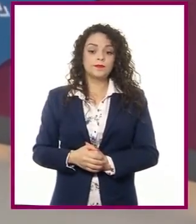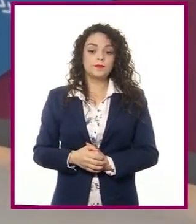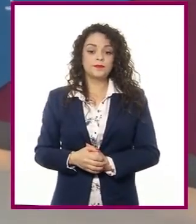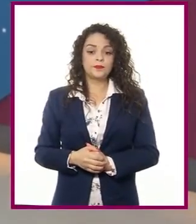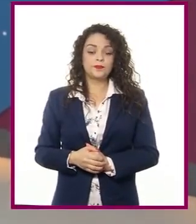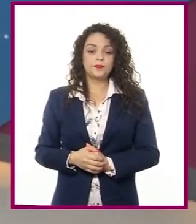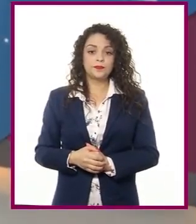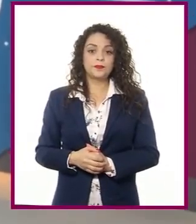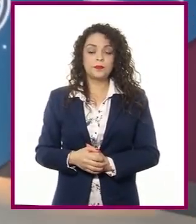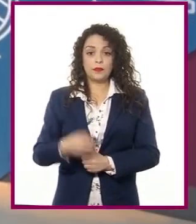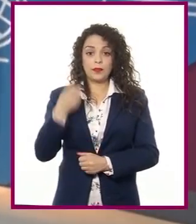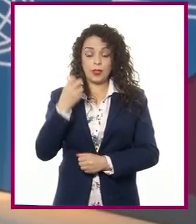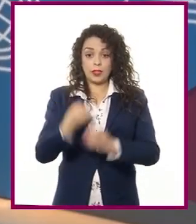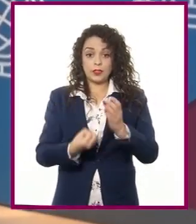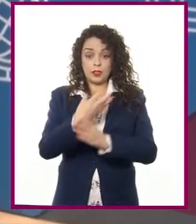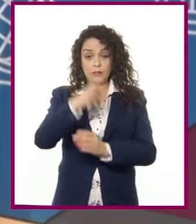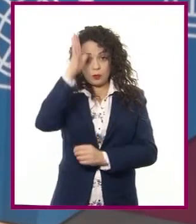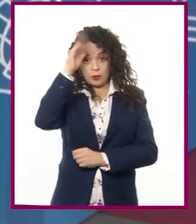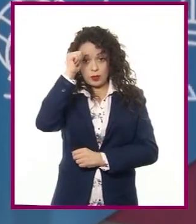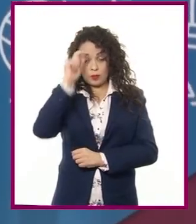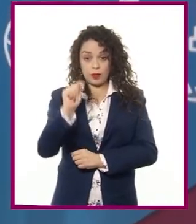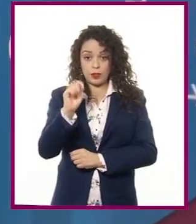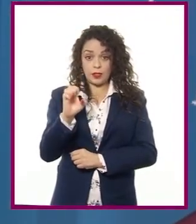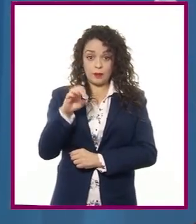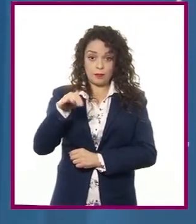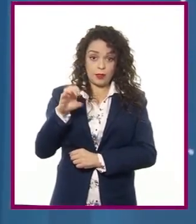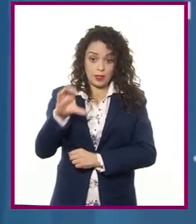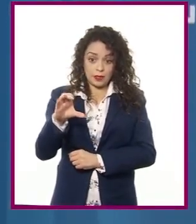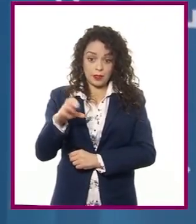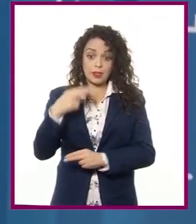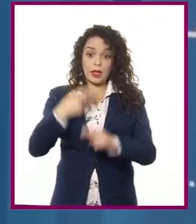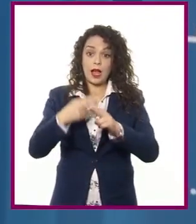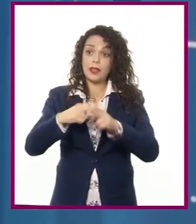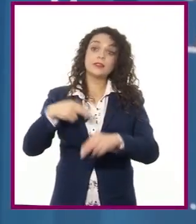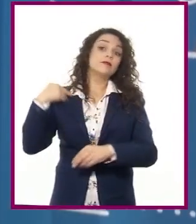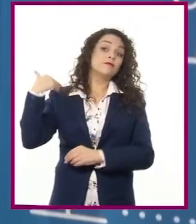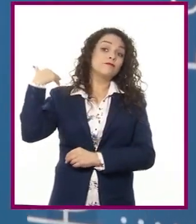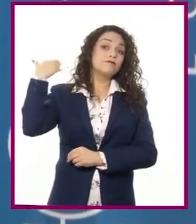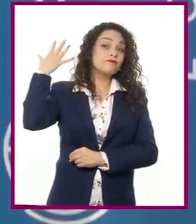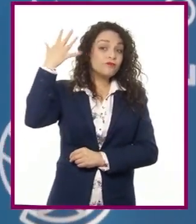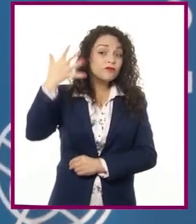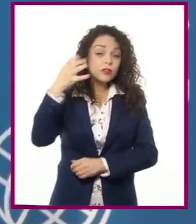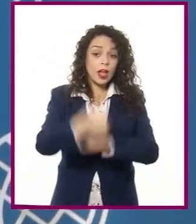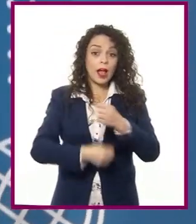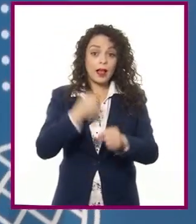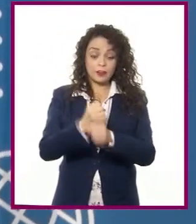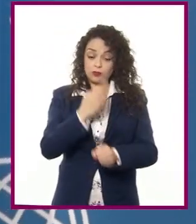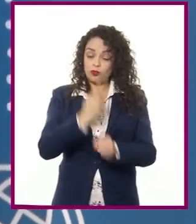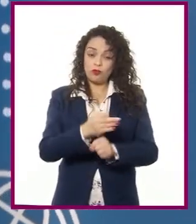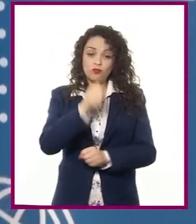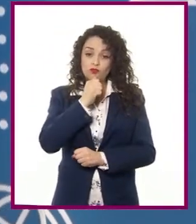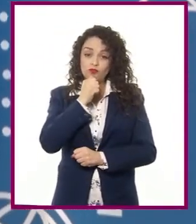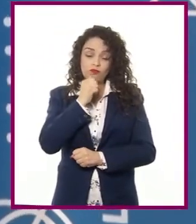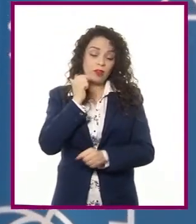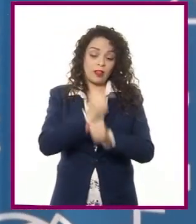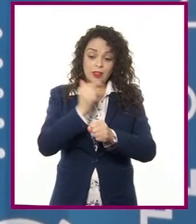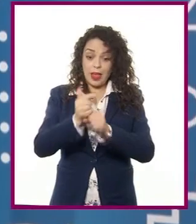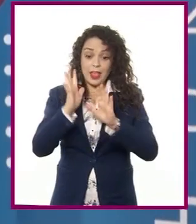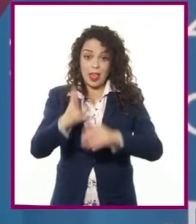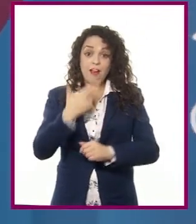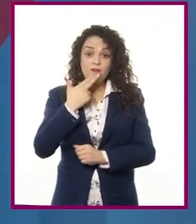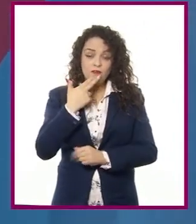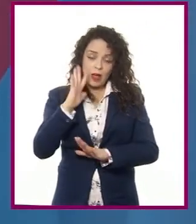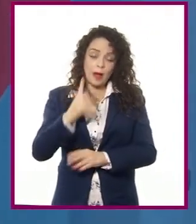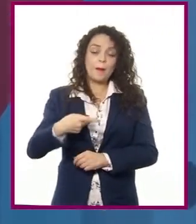Aunque los resultados de este nuevo tratado no podrán verse sino hasta dentro de algunos años, antes de finalizar, repasemos lo expuesto en la sesión de